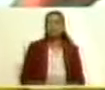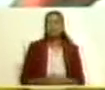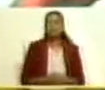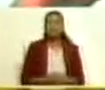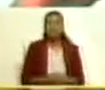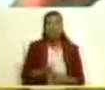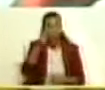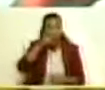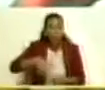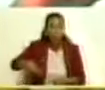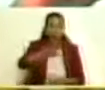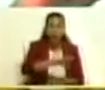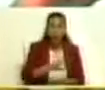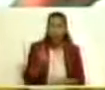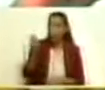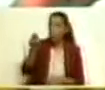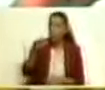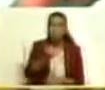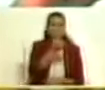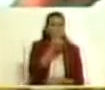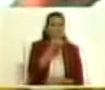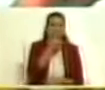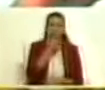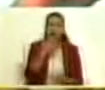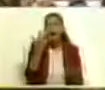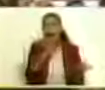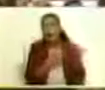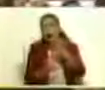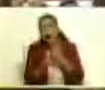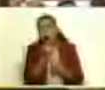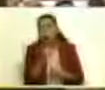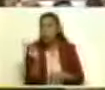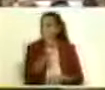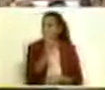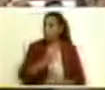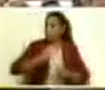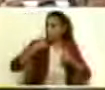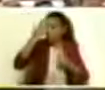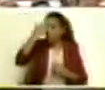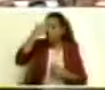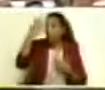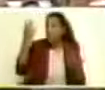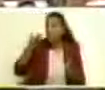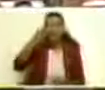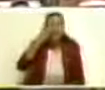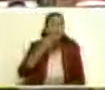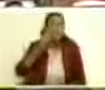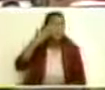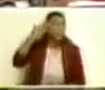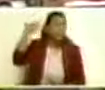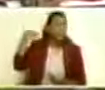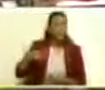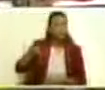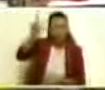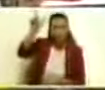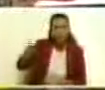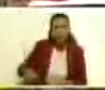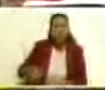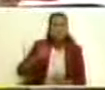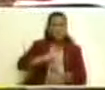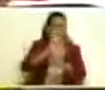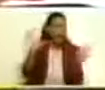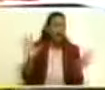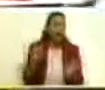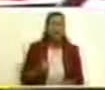Y el pueblo nunca se equivoca. Y nosotros sabemos, presidente, que usted eso lo tiene